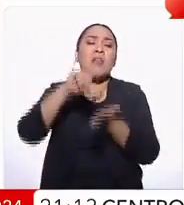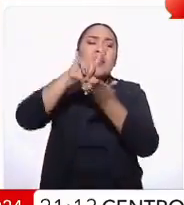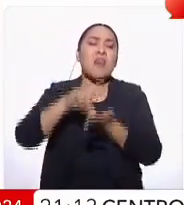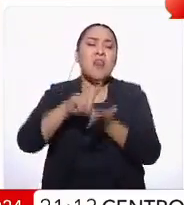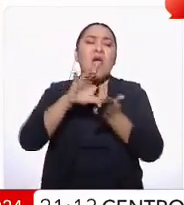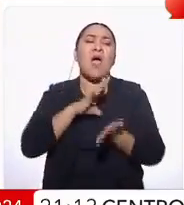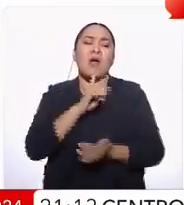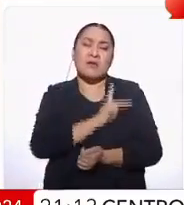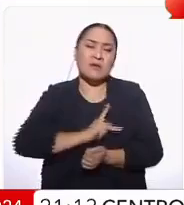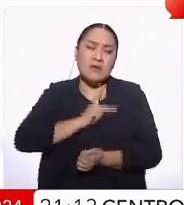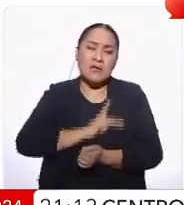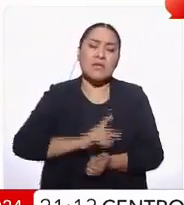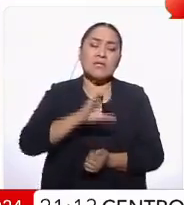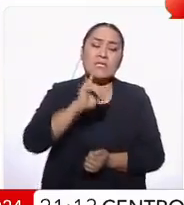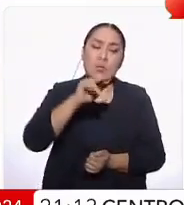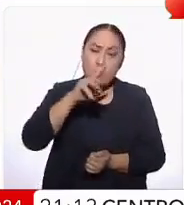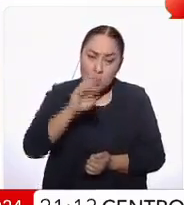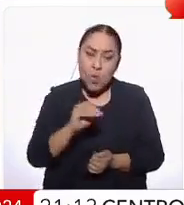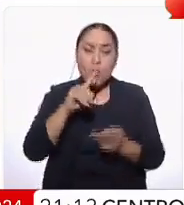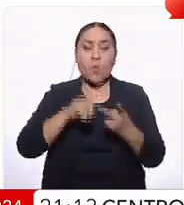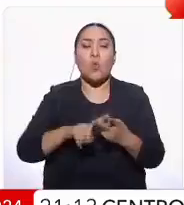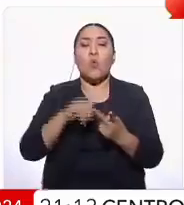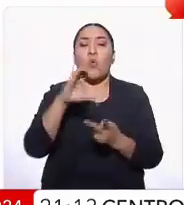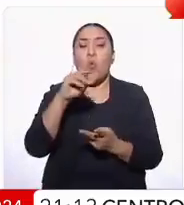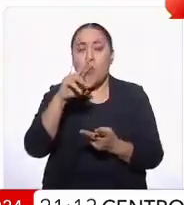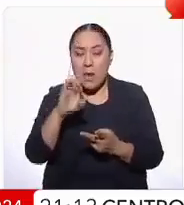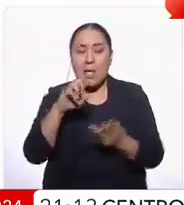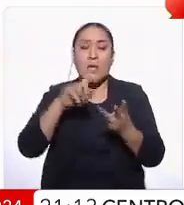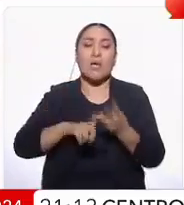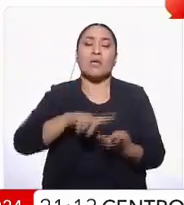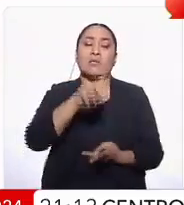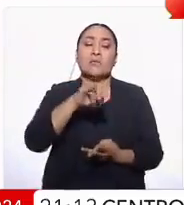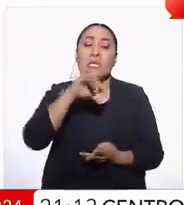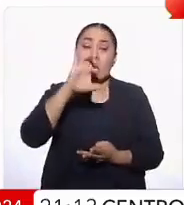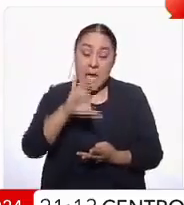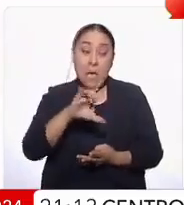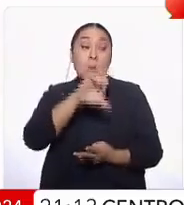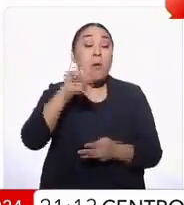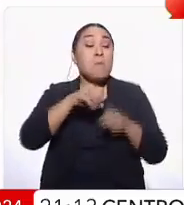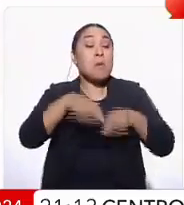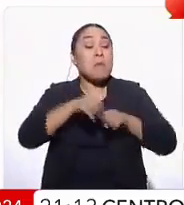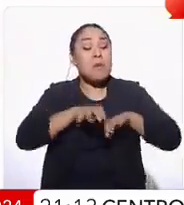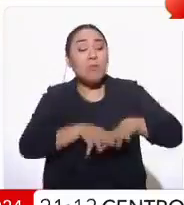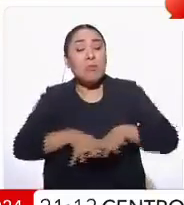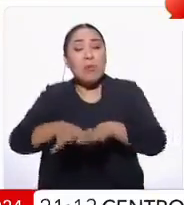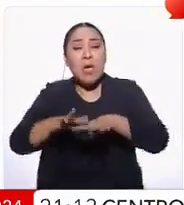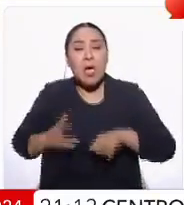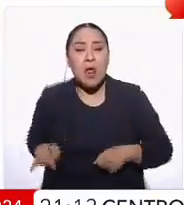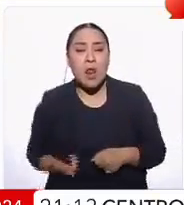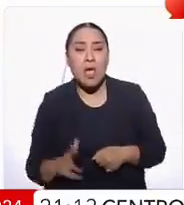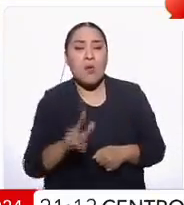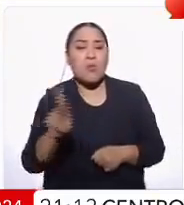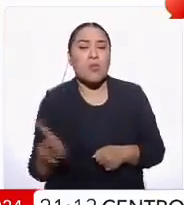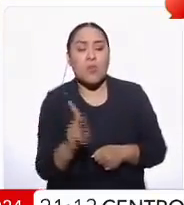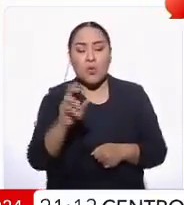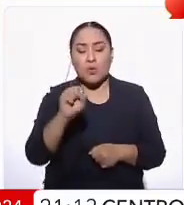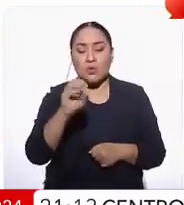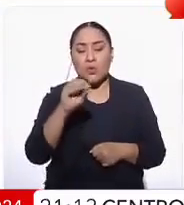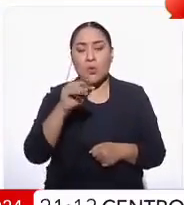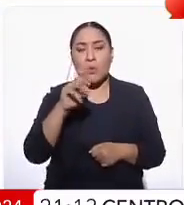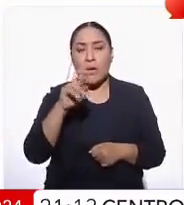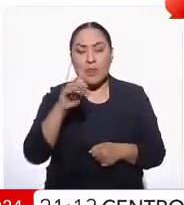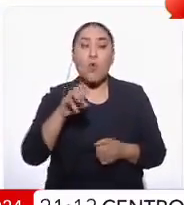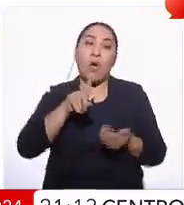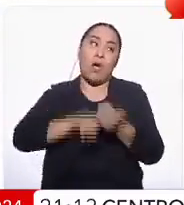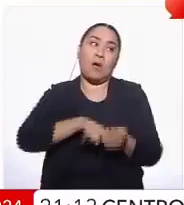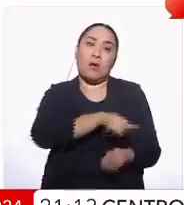contenían cianuro, sulfato de cobre y sulfato de zinc, y que terminaron en el río de la comunidad de Sombrerete, la cual abastece a